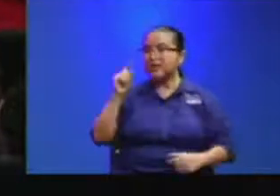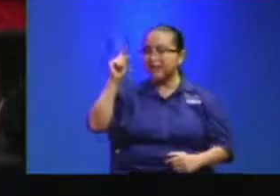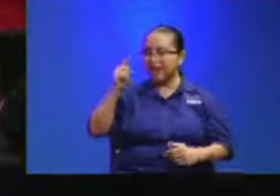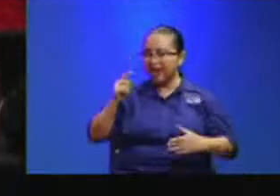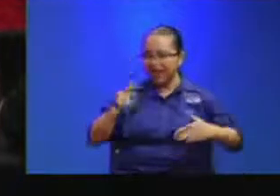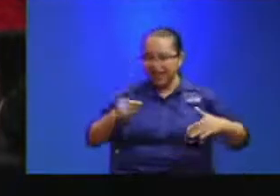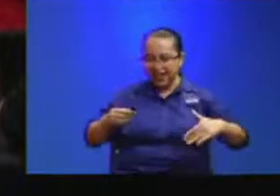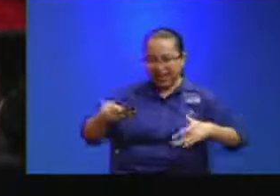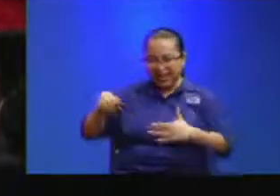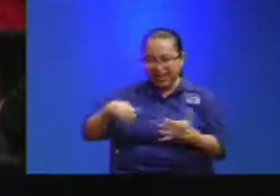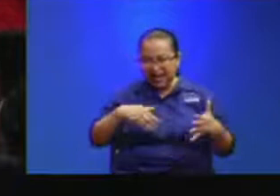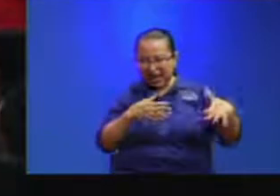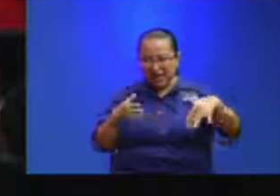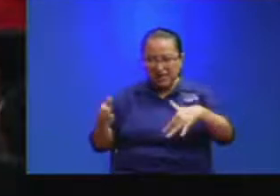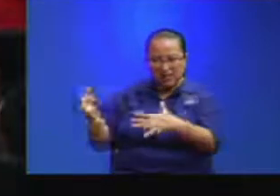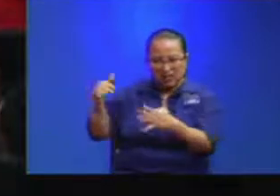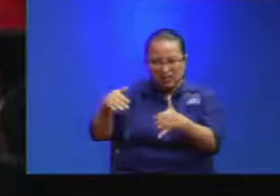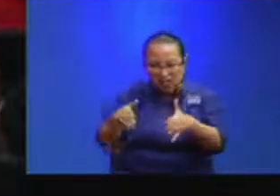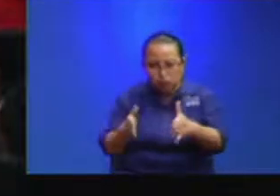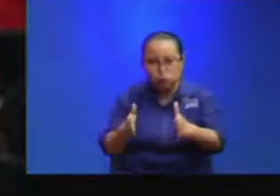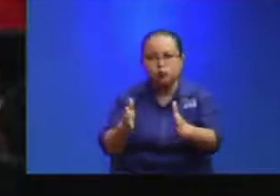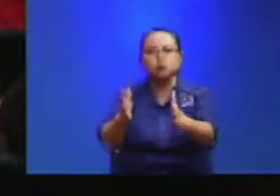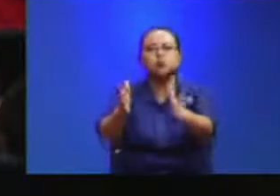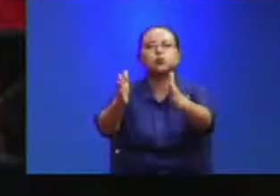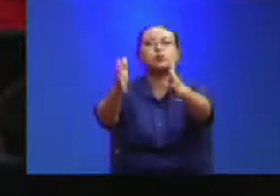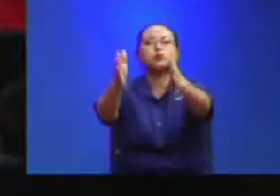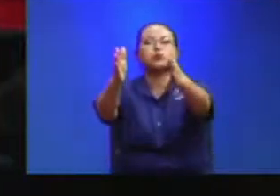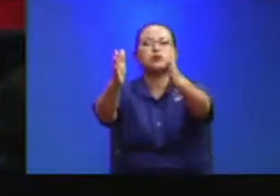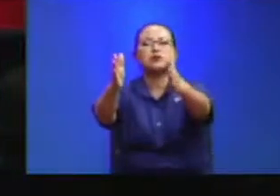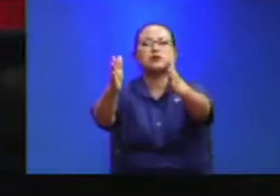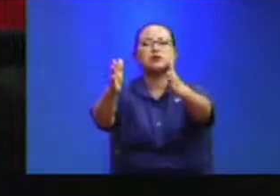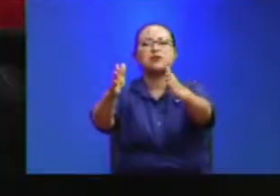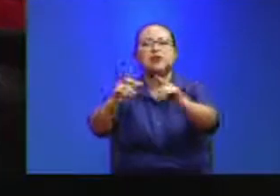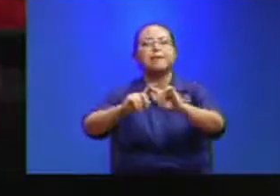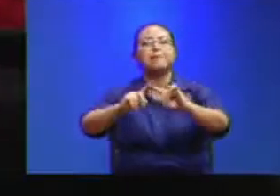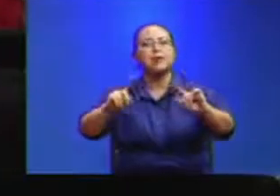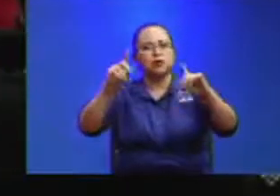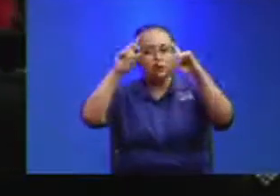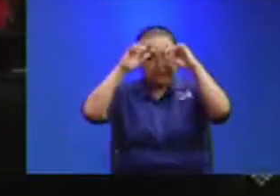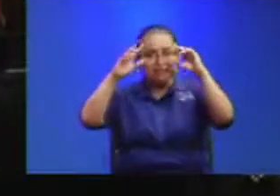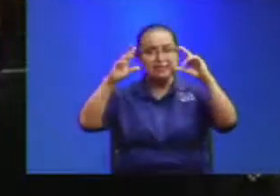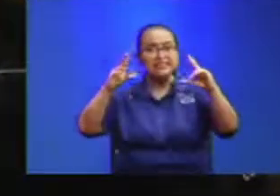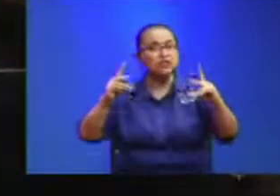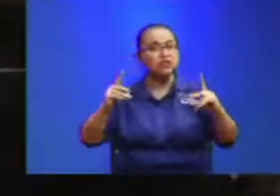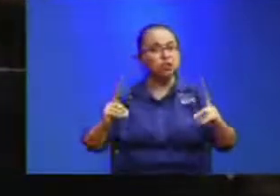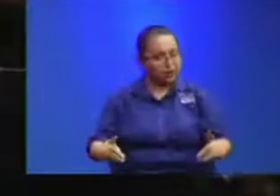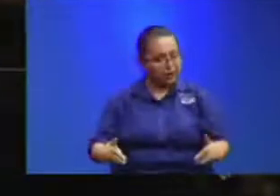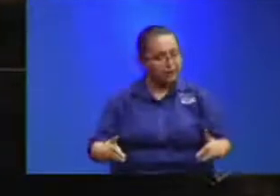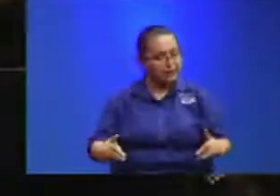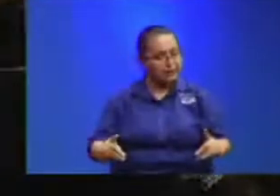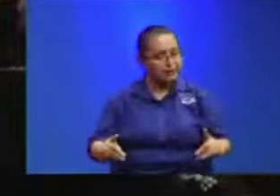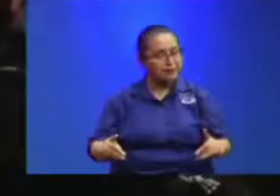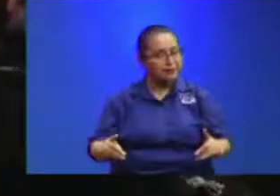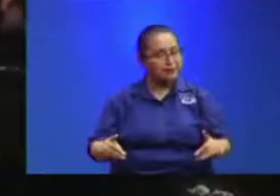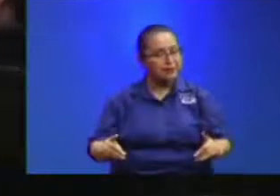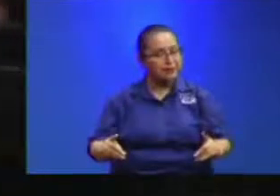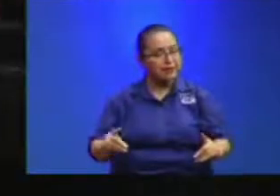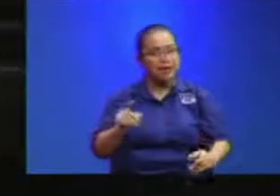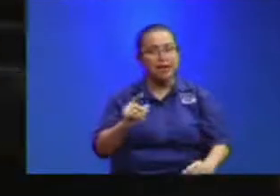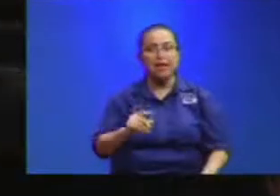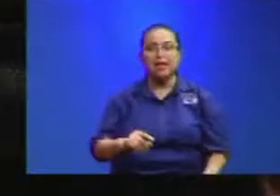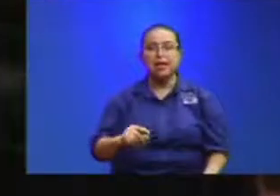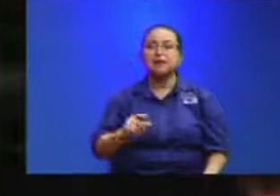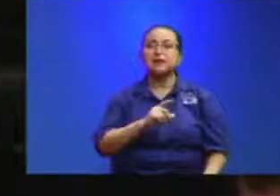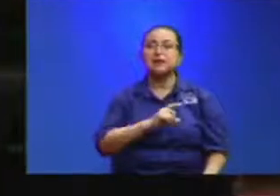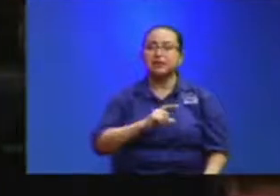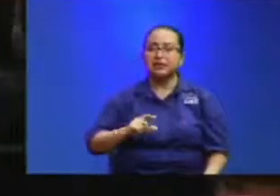tus veredas el puede enderezar nuestros caminos pero decisiones decisiones incluso siendo cristianos qué fue